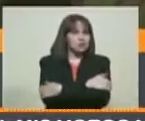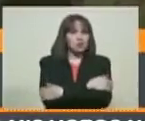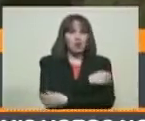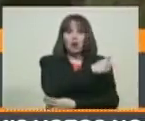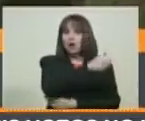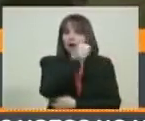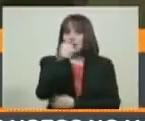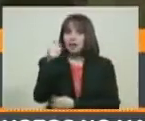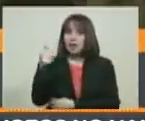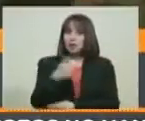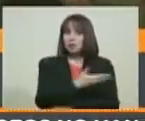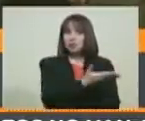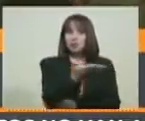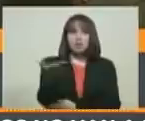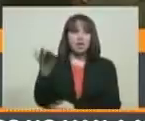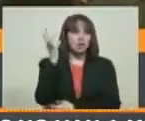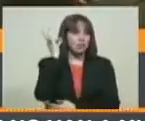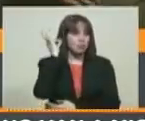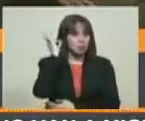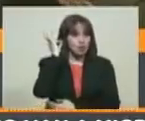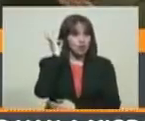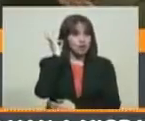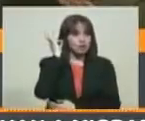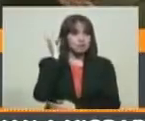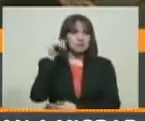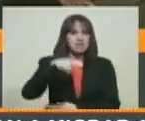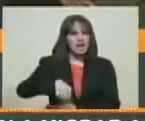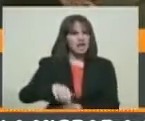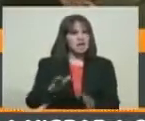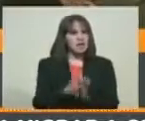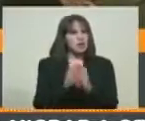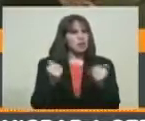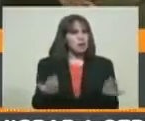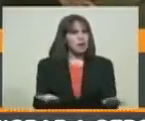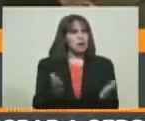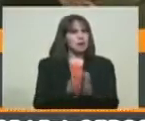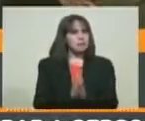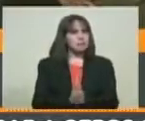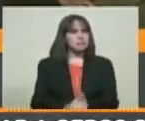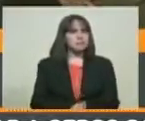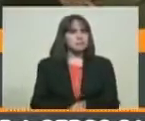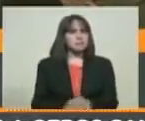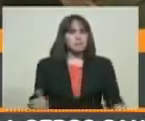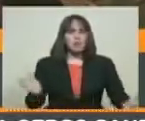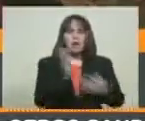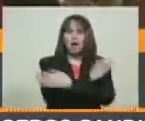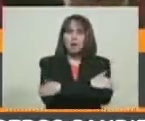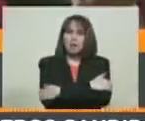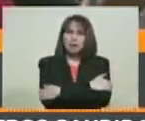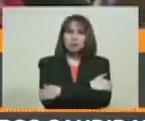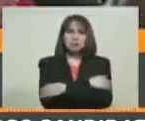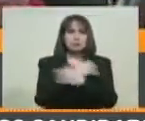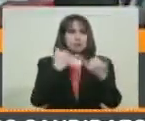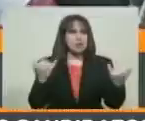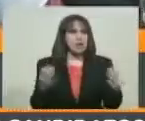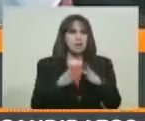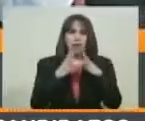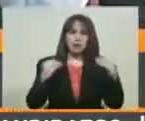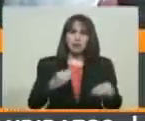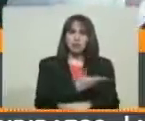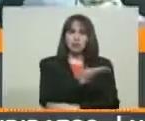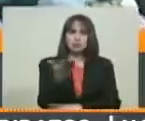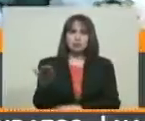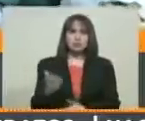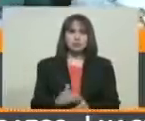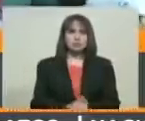cada una de ustedes, mujeres de Cumaná. Darle un abrazo gigantesco.